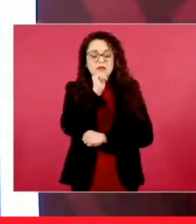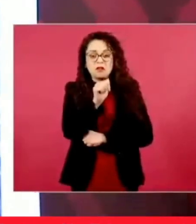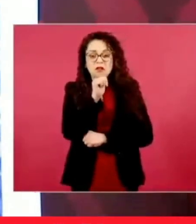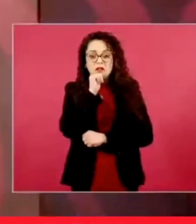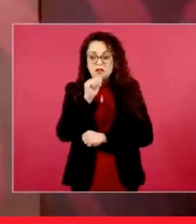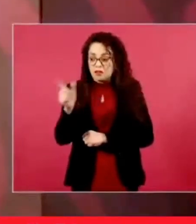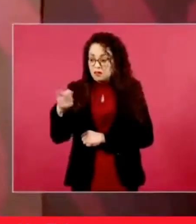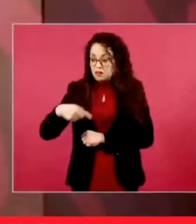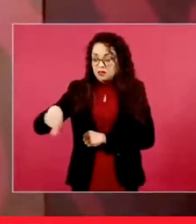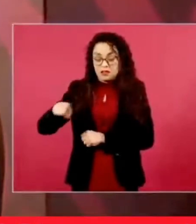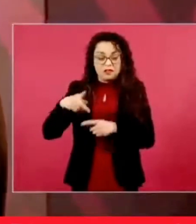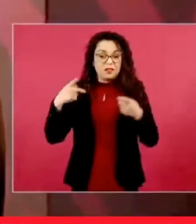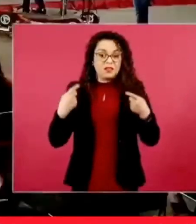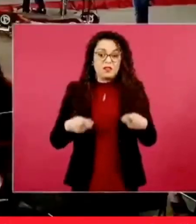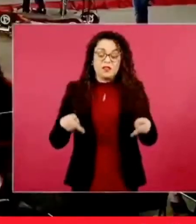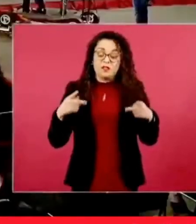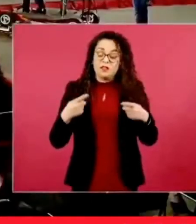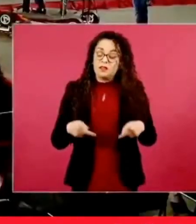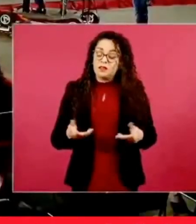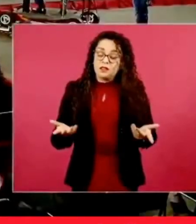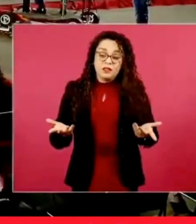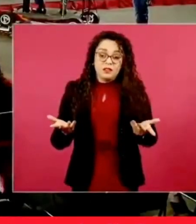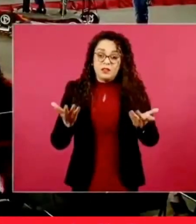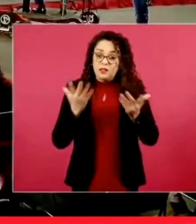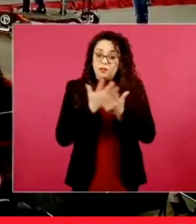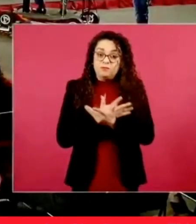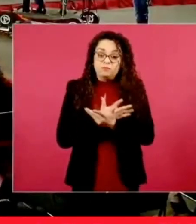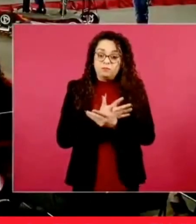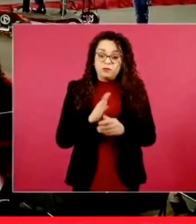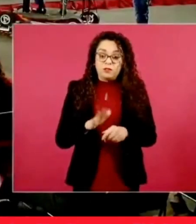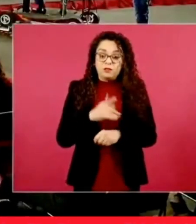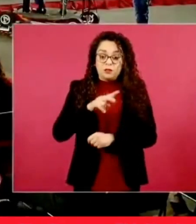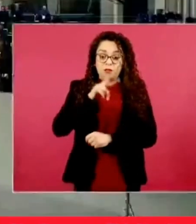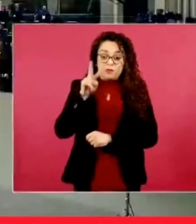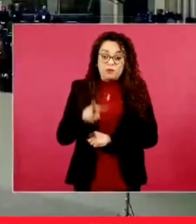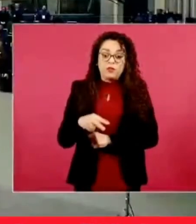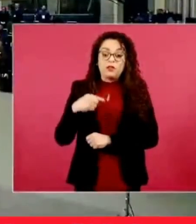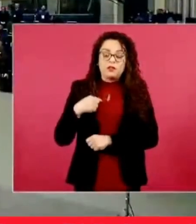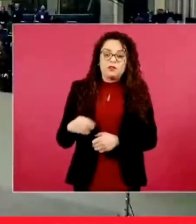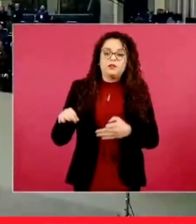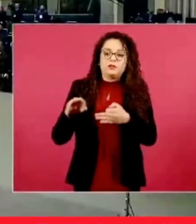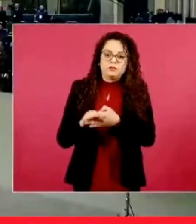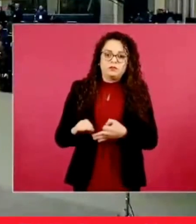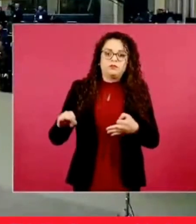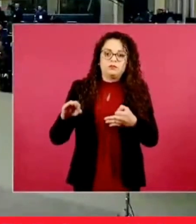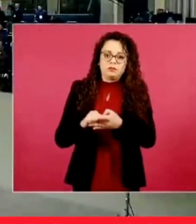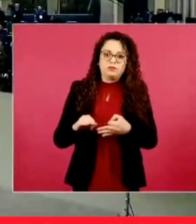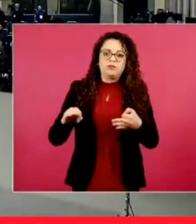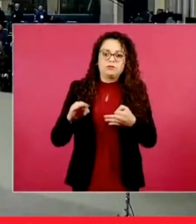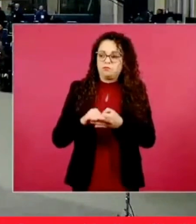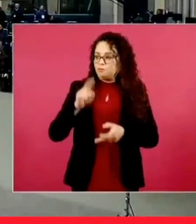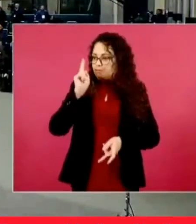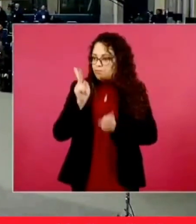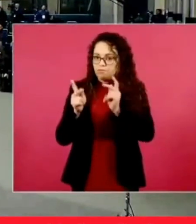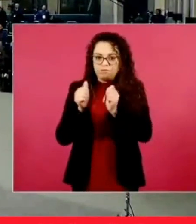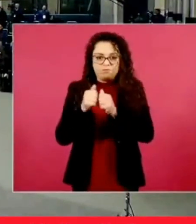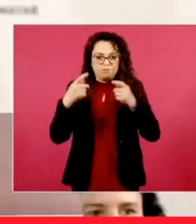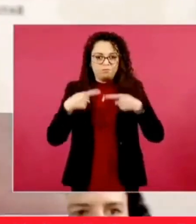pues yo estoy constantemente en la calle, hablo con la gente